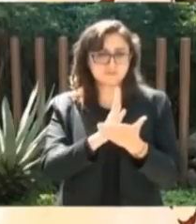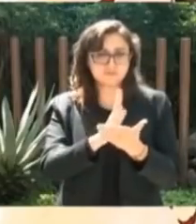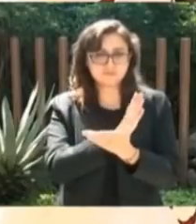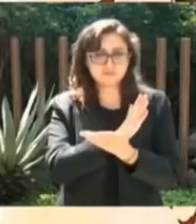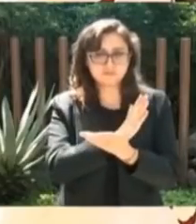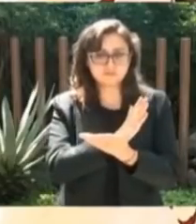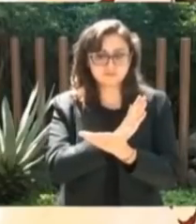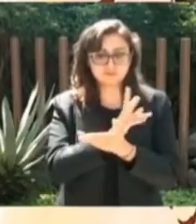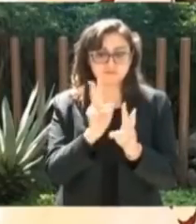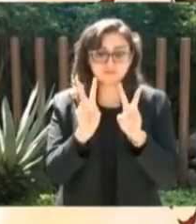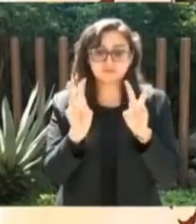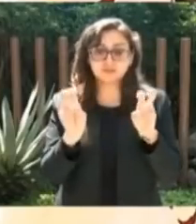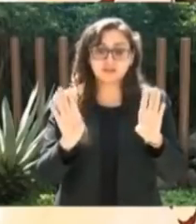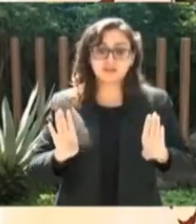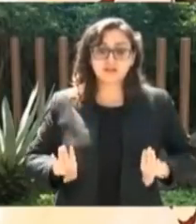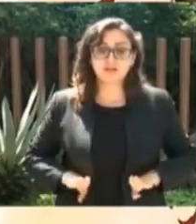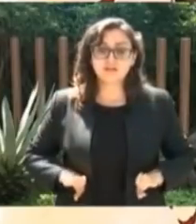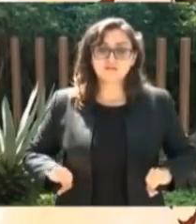con valores